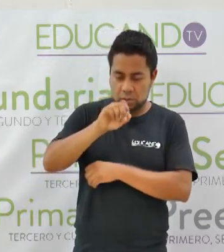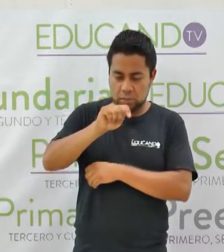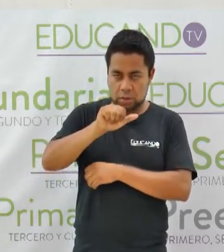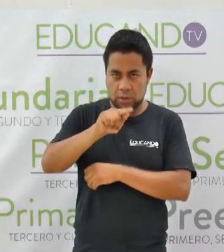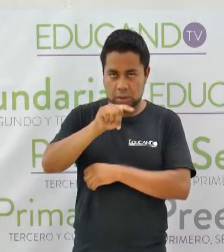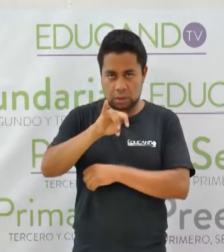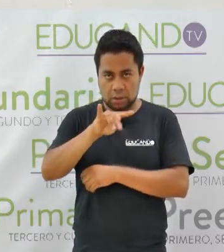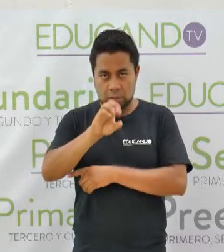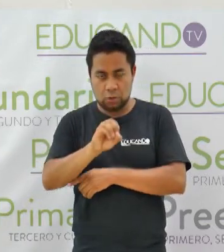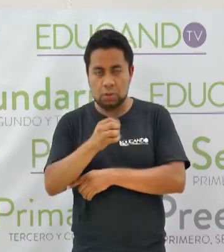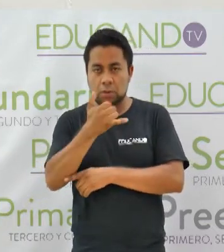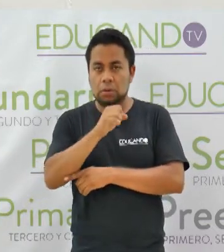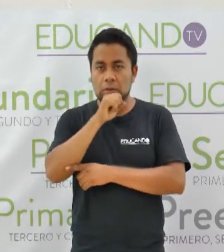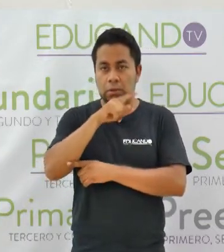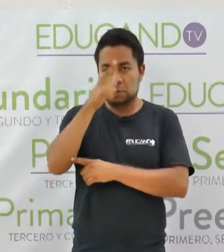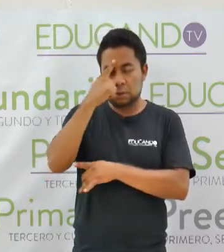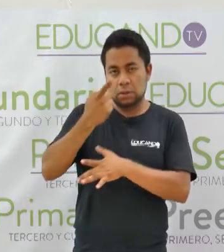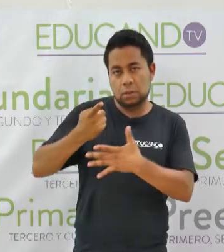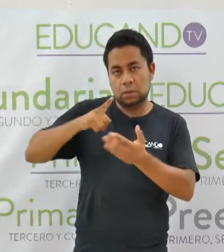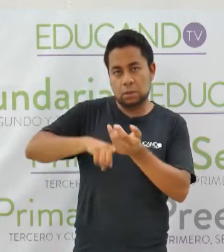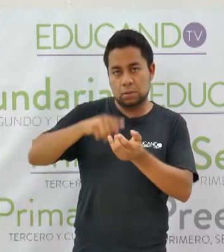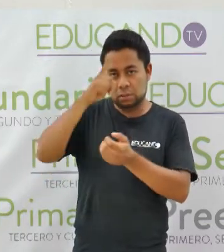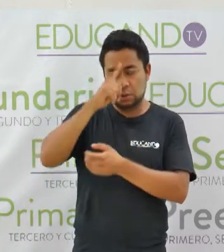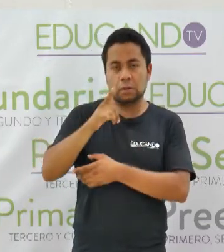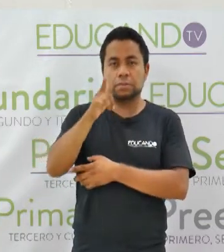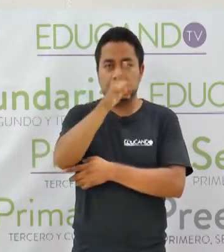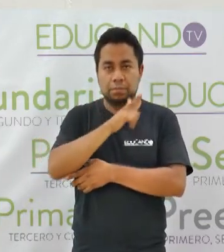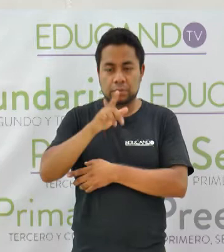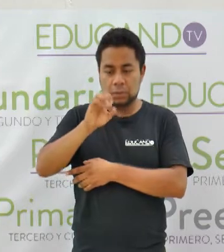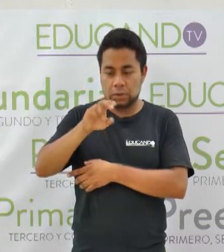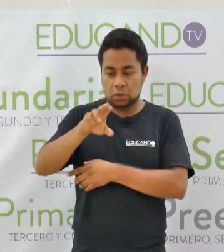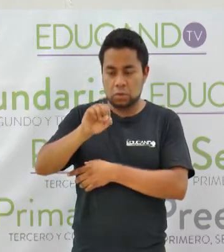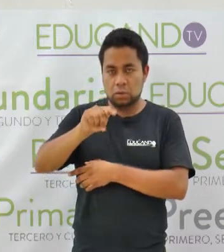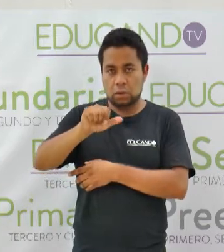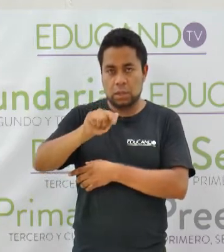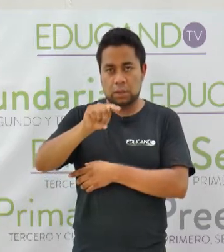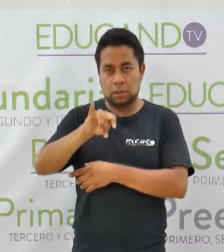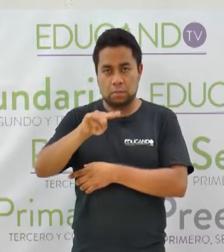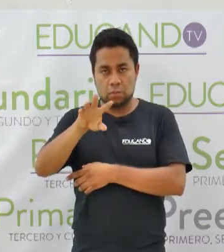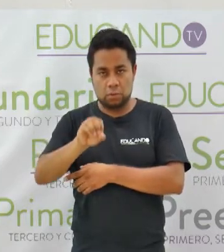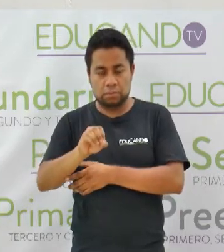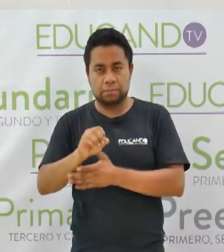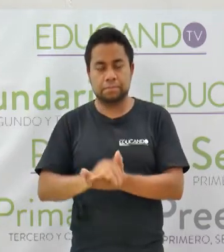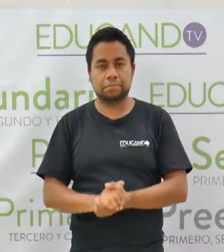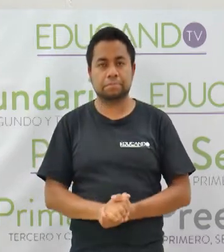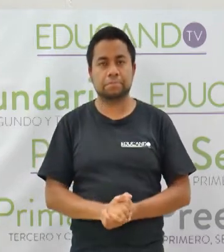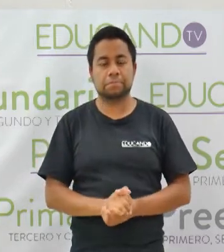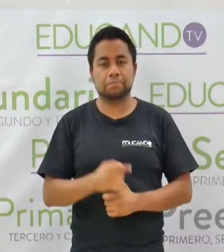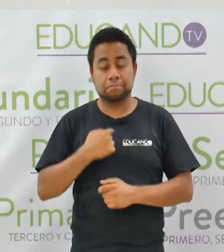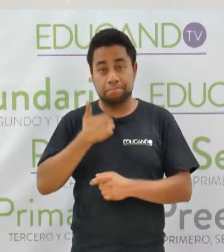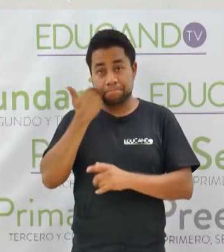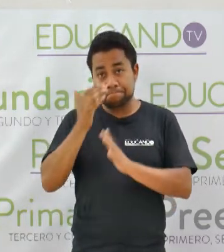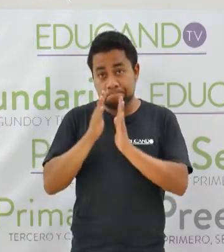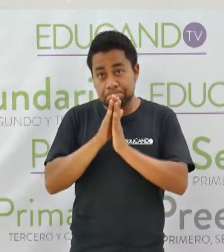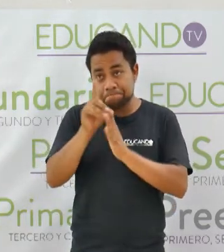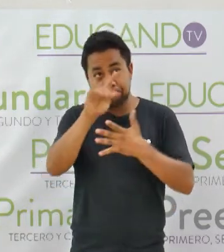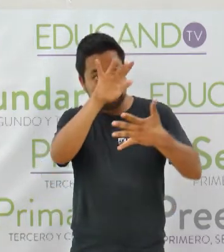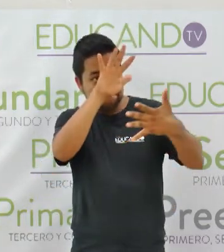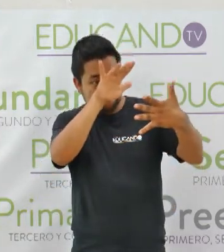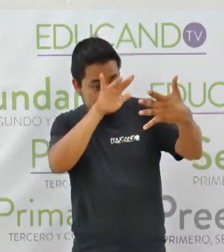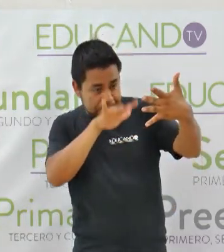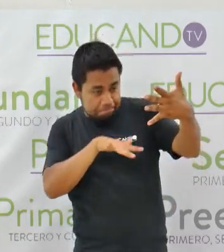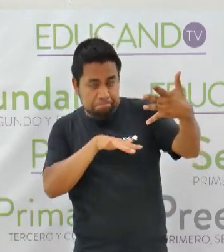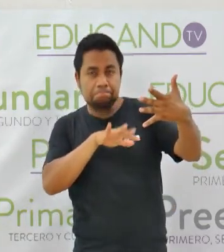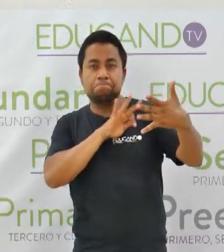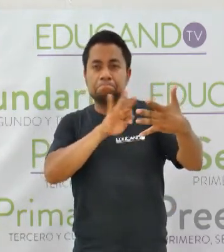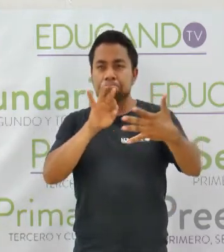denotativo y también dentro del lenguaje connotativo. Quiero que por favor las vayas